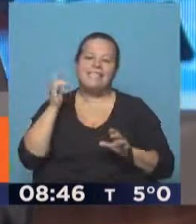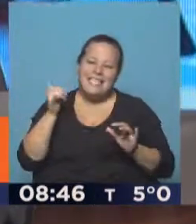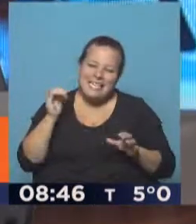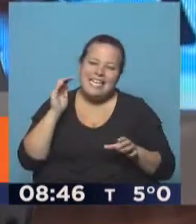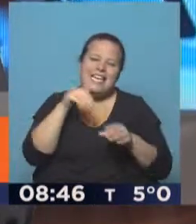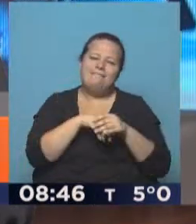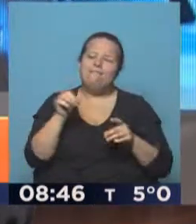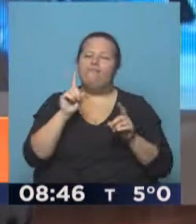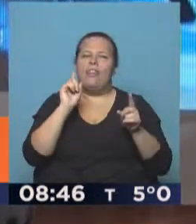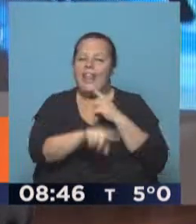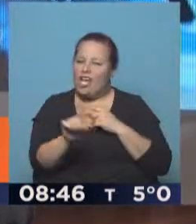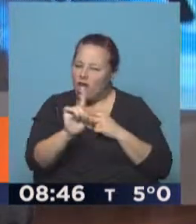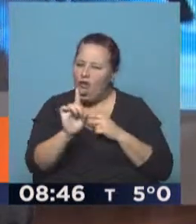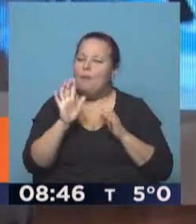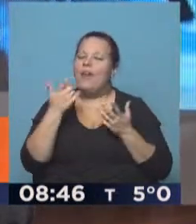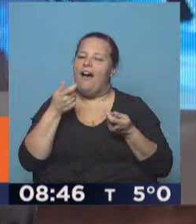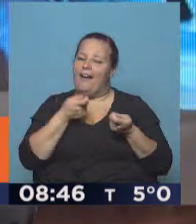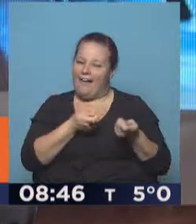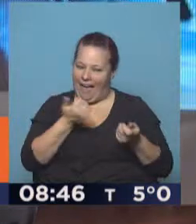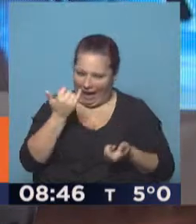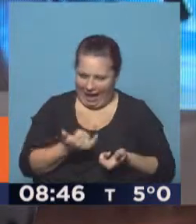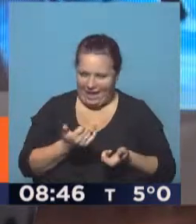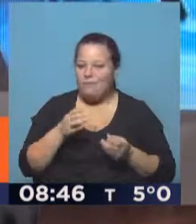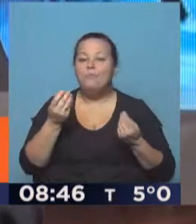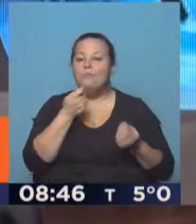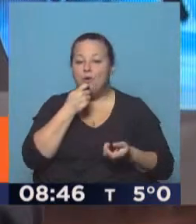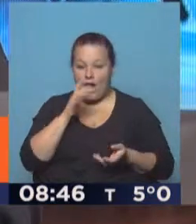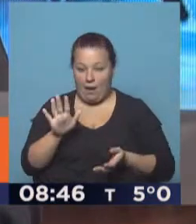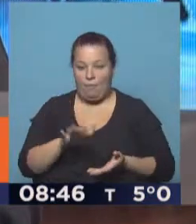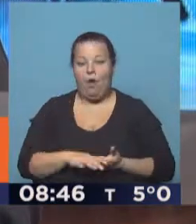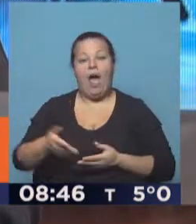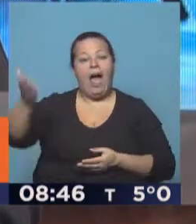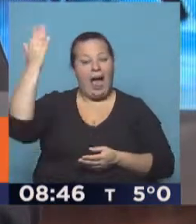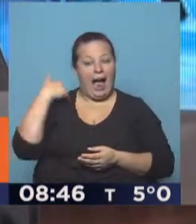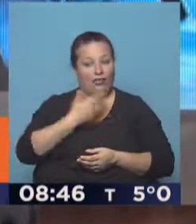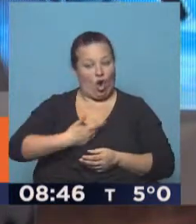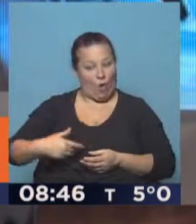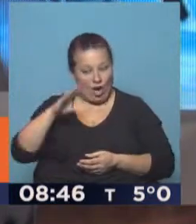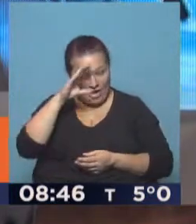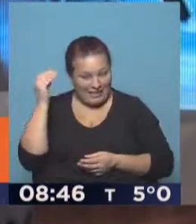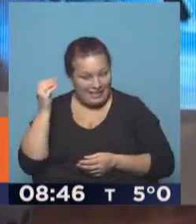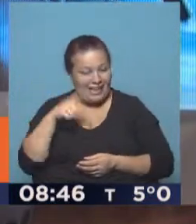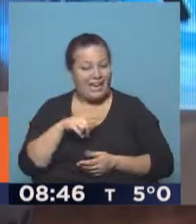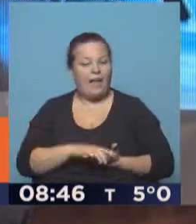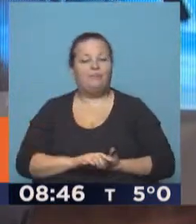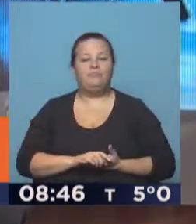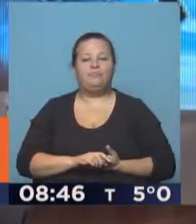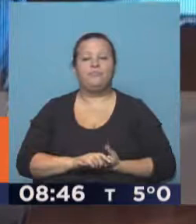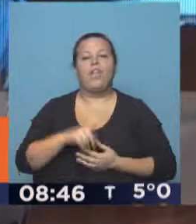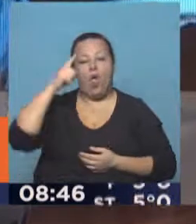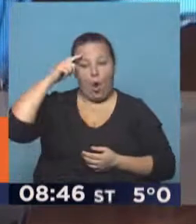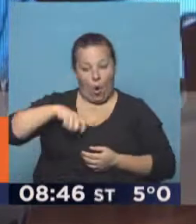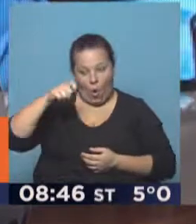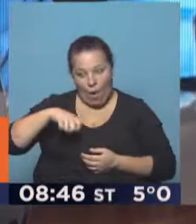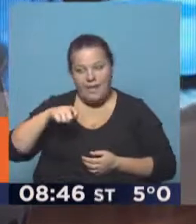si no tiene injerencia directa, tiene incidencia. ¿Qué quiero decir? En la anterior gestión también, además de los jueces